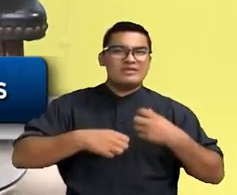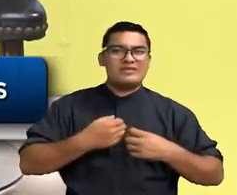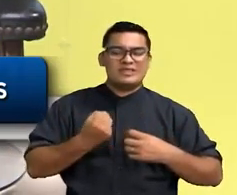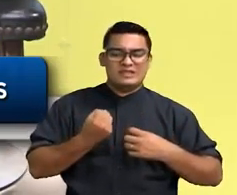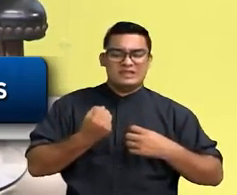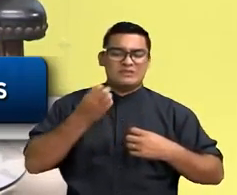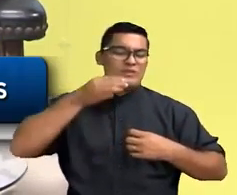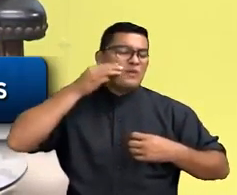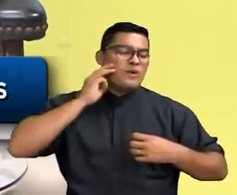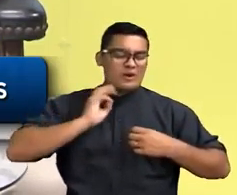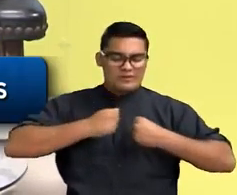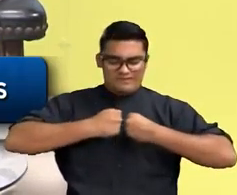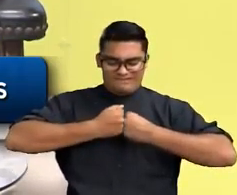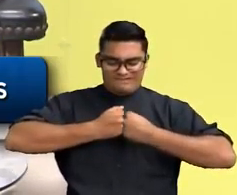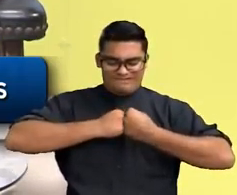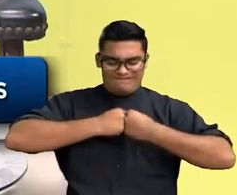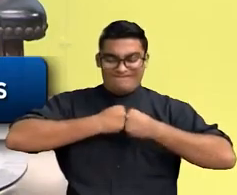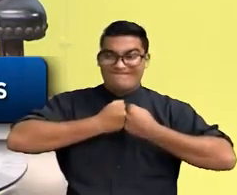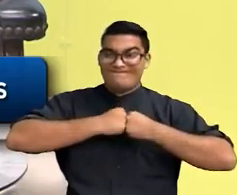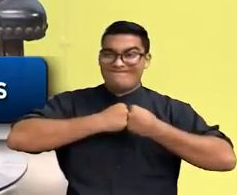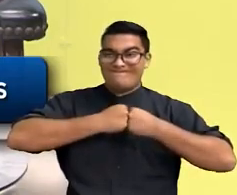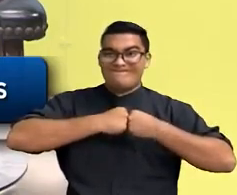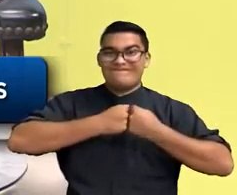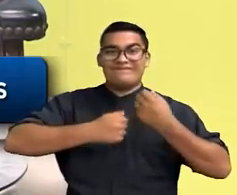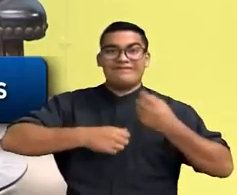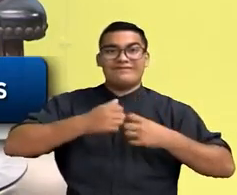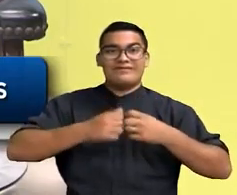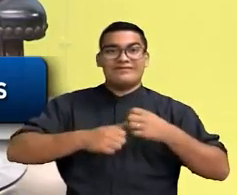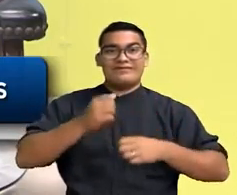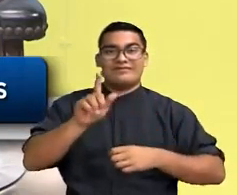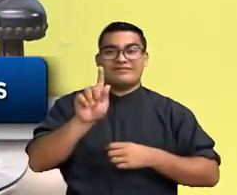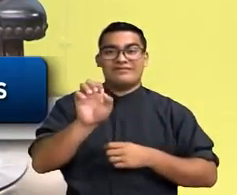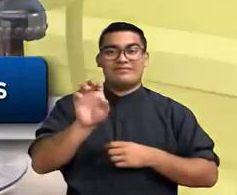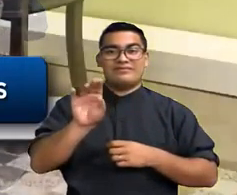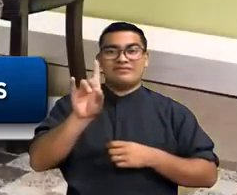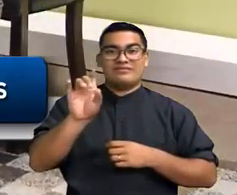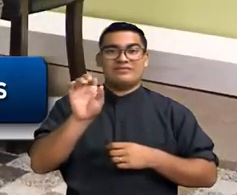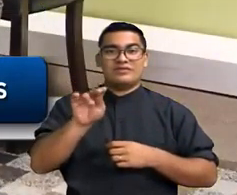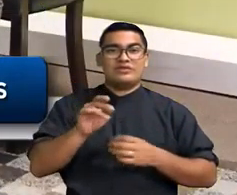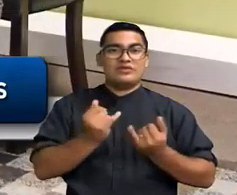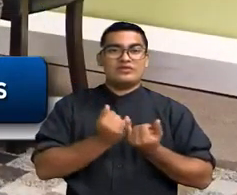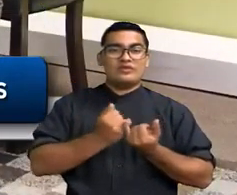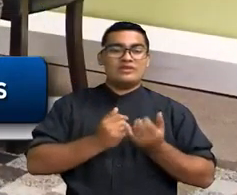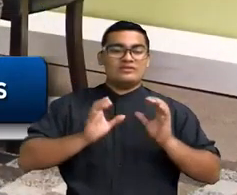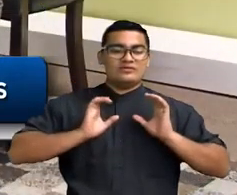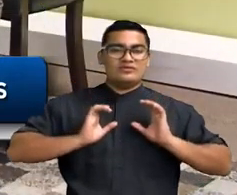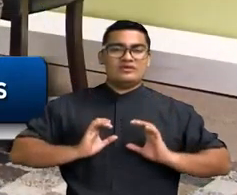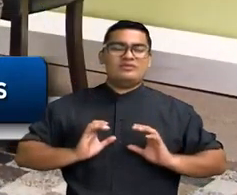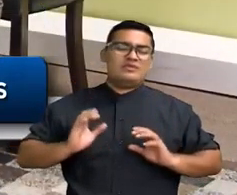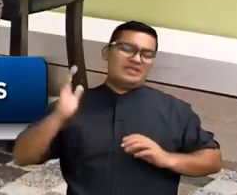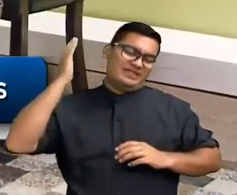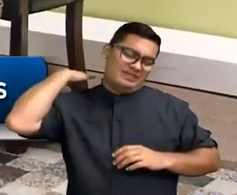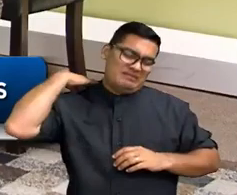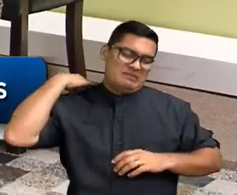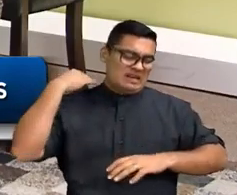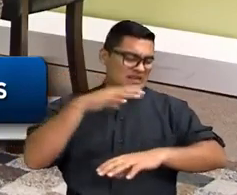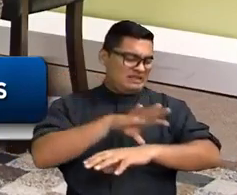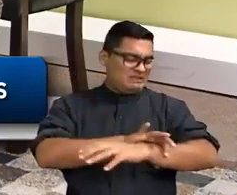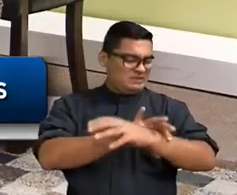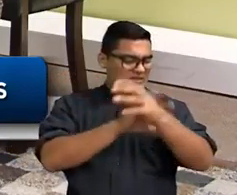los protectores de este. ¿Los tendones duelen, doctor? Duelen, es una pregunta, pero le digo esto porque hay